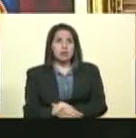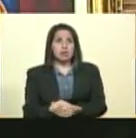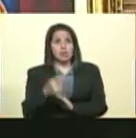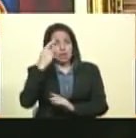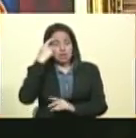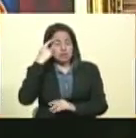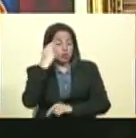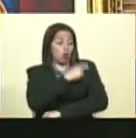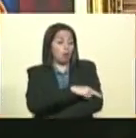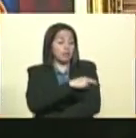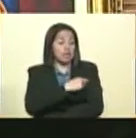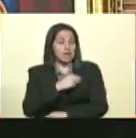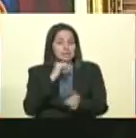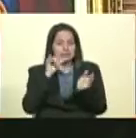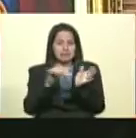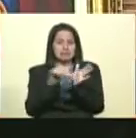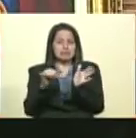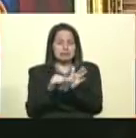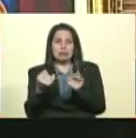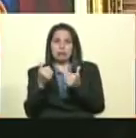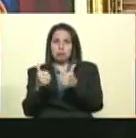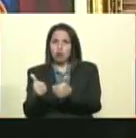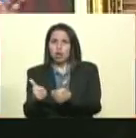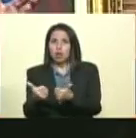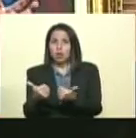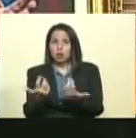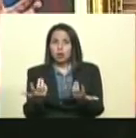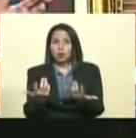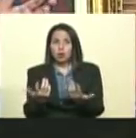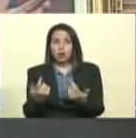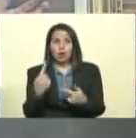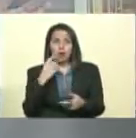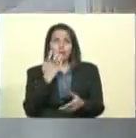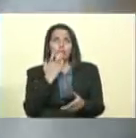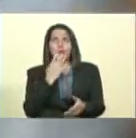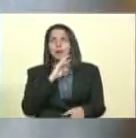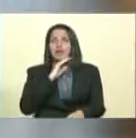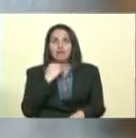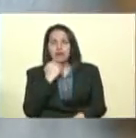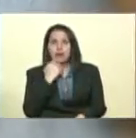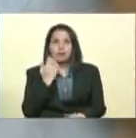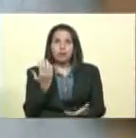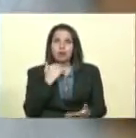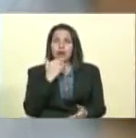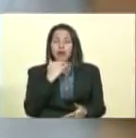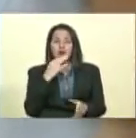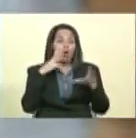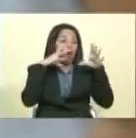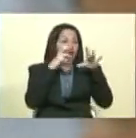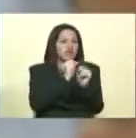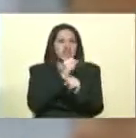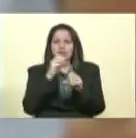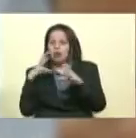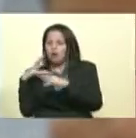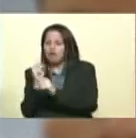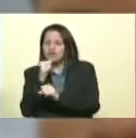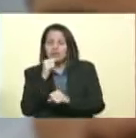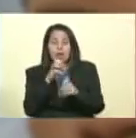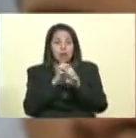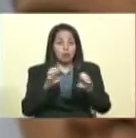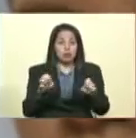qué hospital de referencia tengo. Llega el momento en que, mira, tú vas a confiar más como la gente confía en la